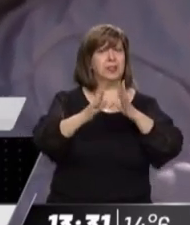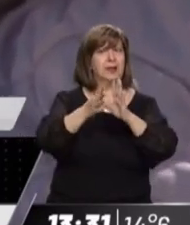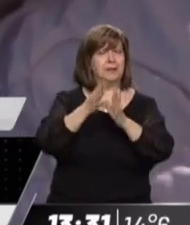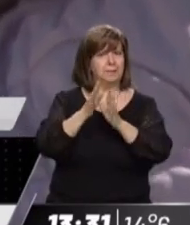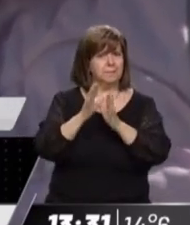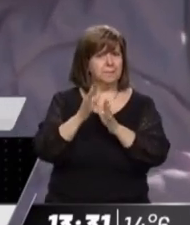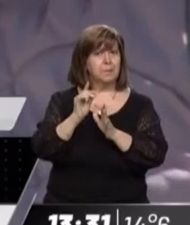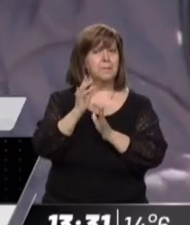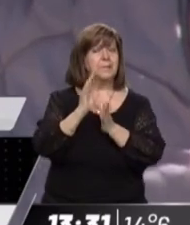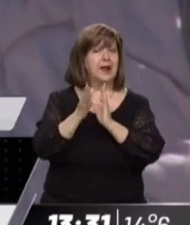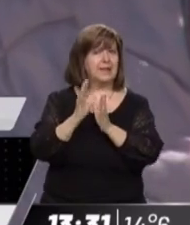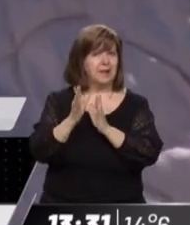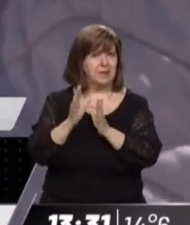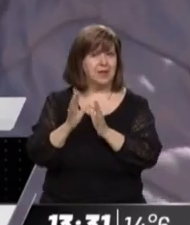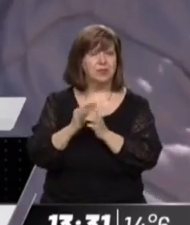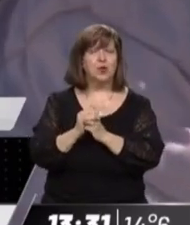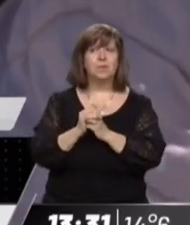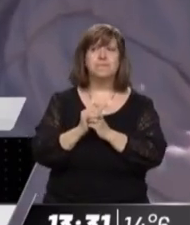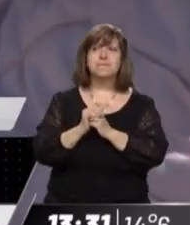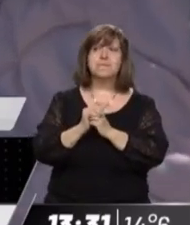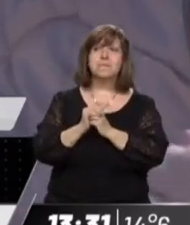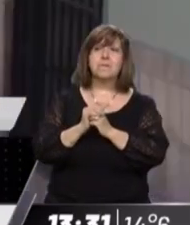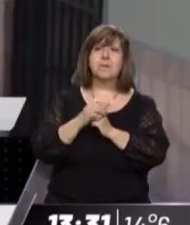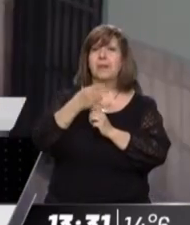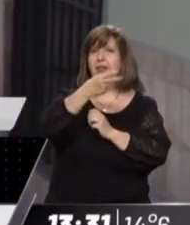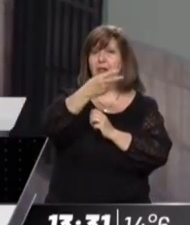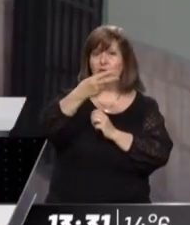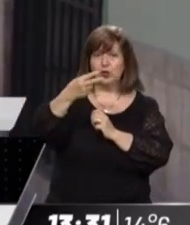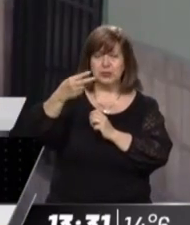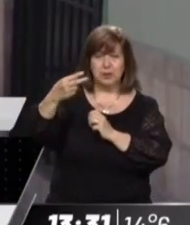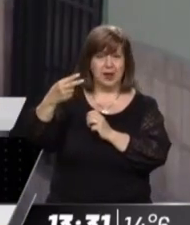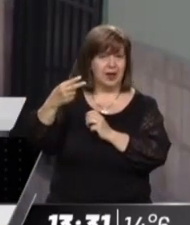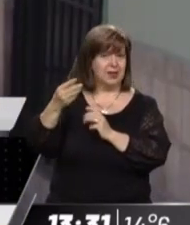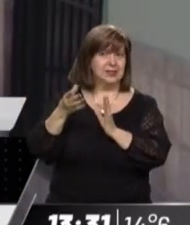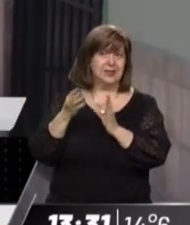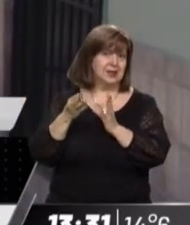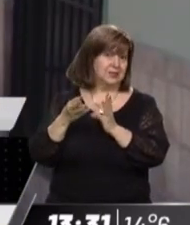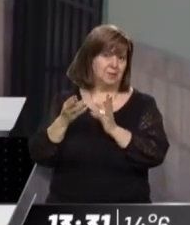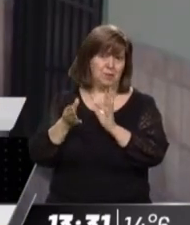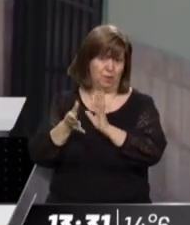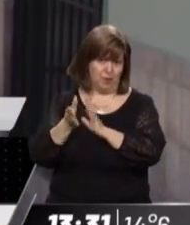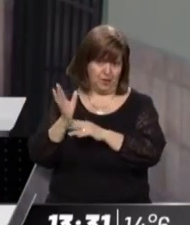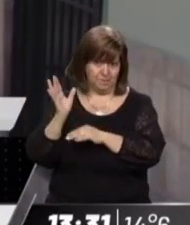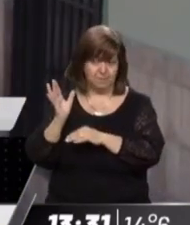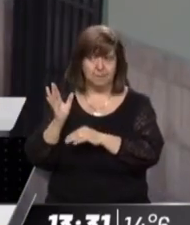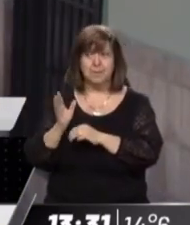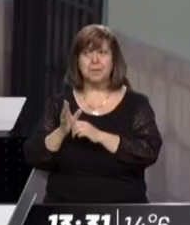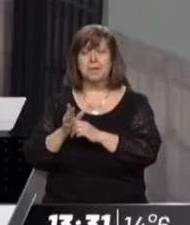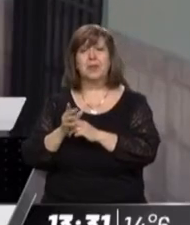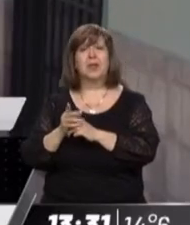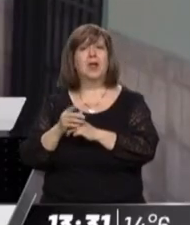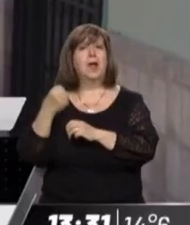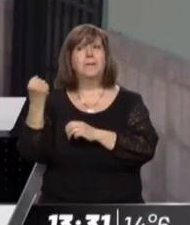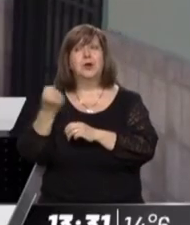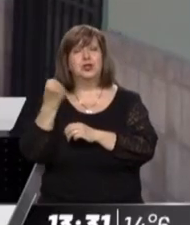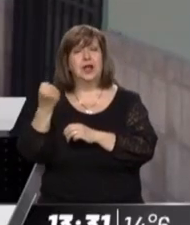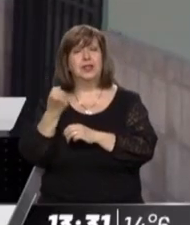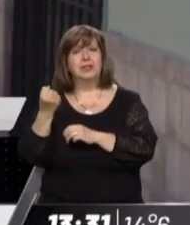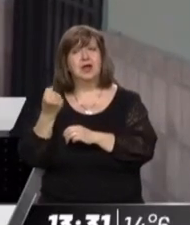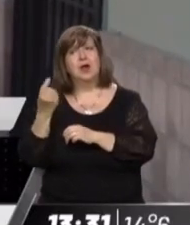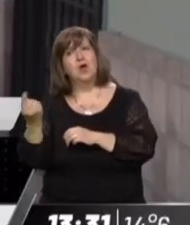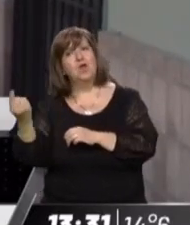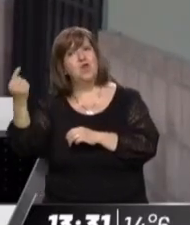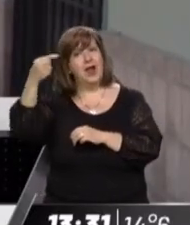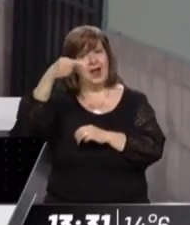Siento la necesidad de seguir viniendo al grupo. Yo no puedo faltar a mis reuniones, yo me tengo que tomar mis reuniones diarias.